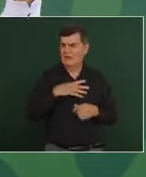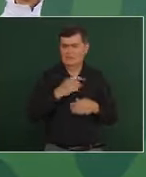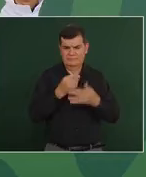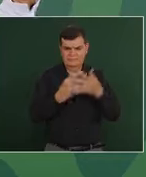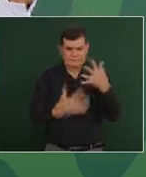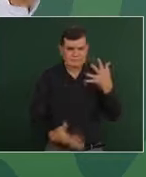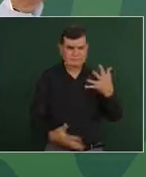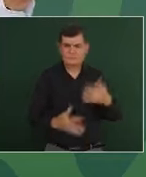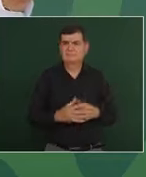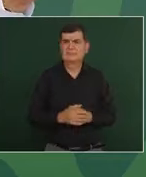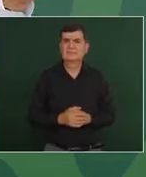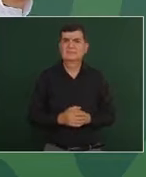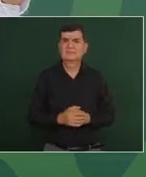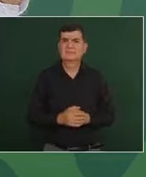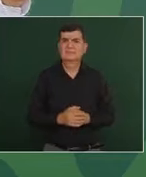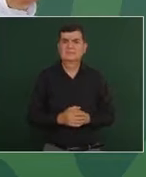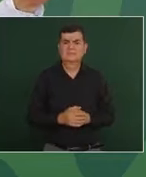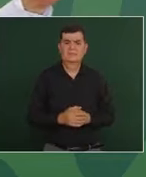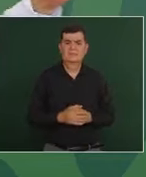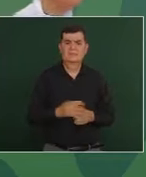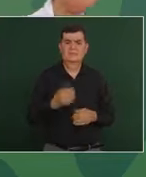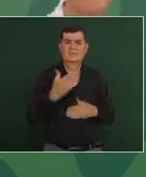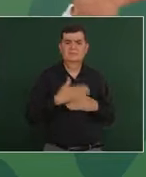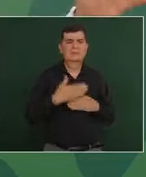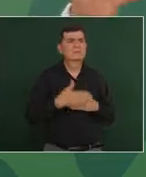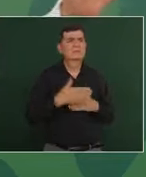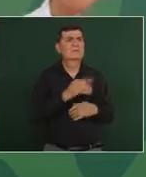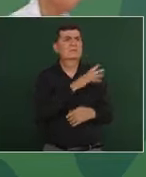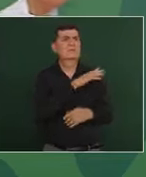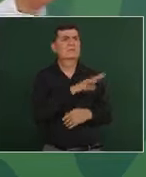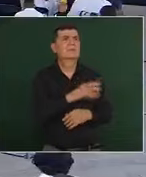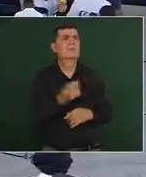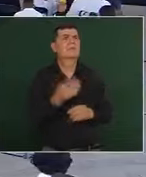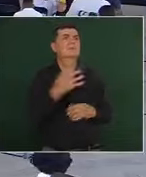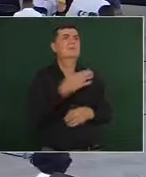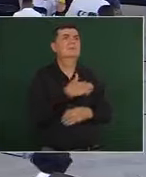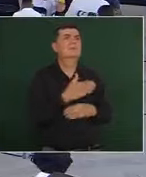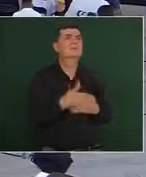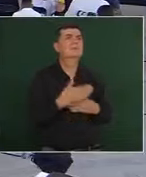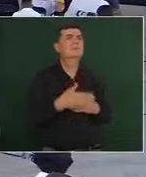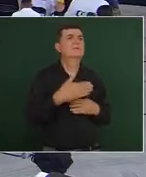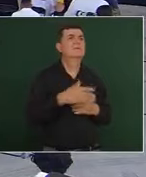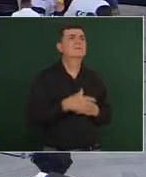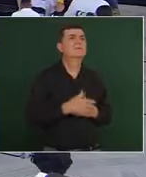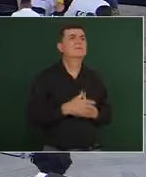bueno, ¿cuántos expedientes, general? En el caso de Ayotzinapa,